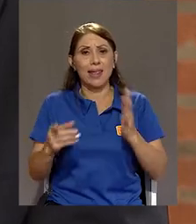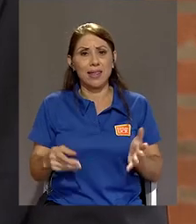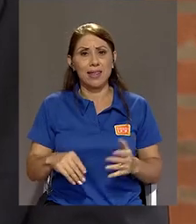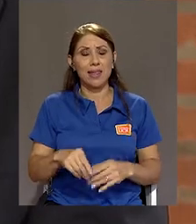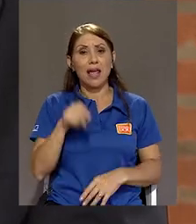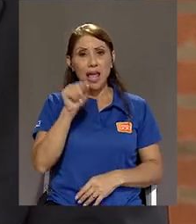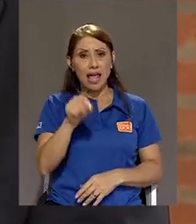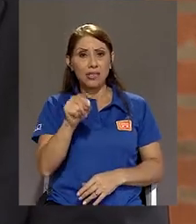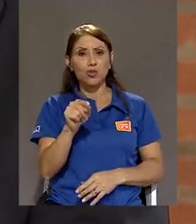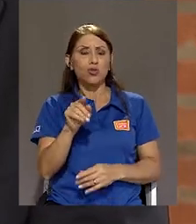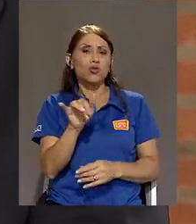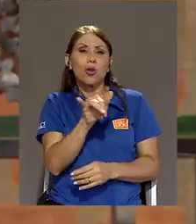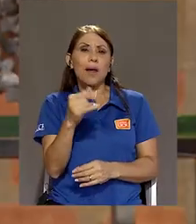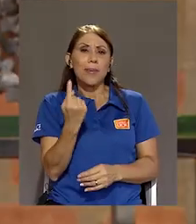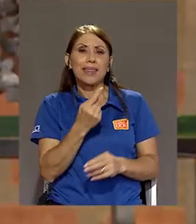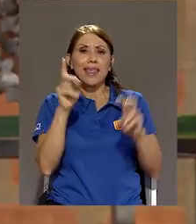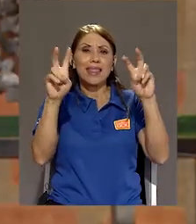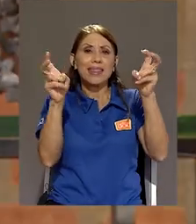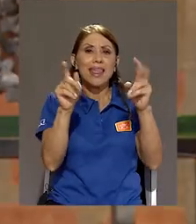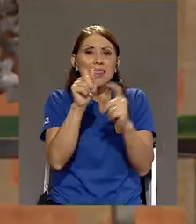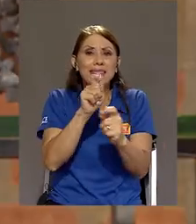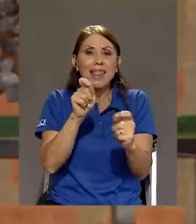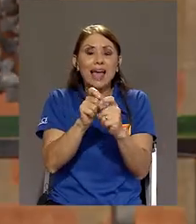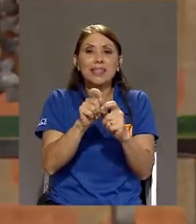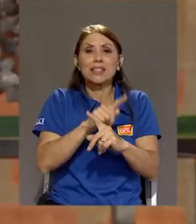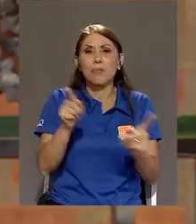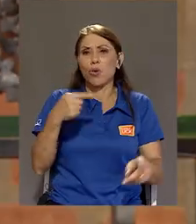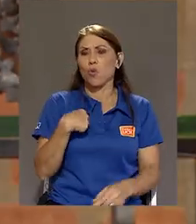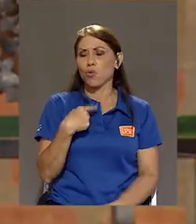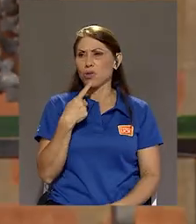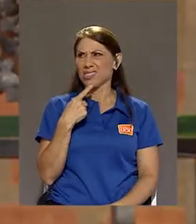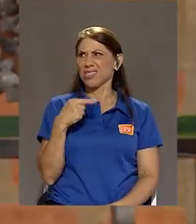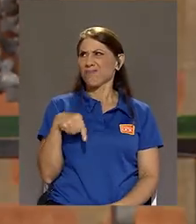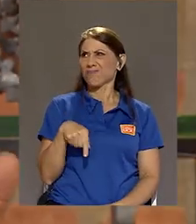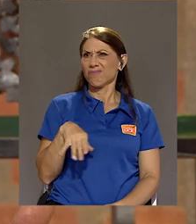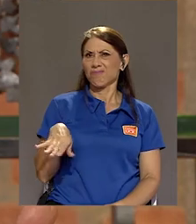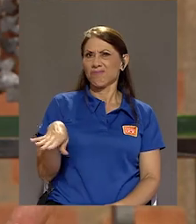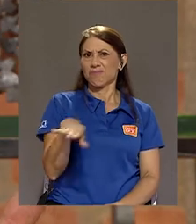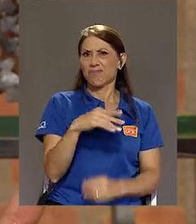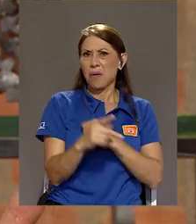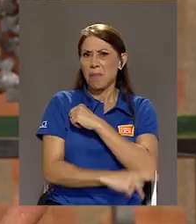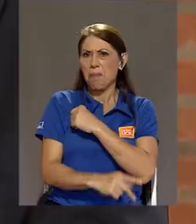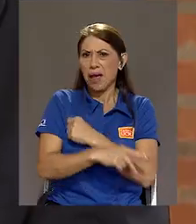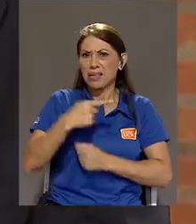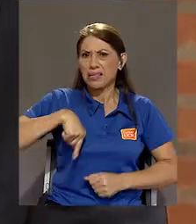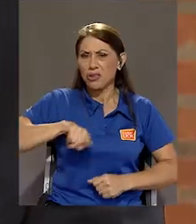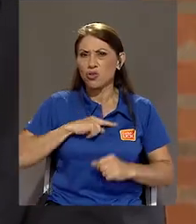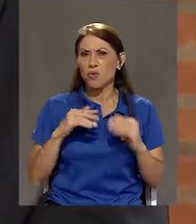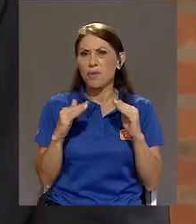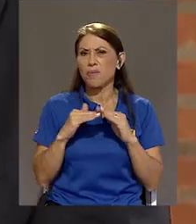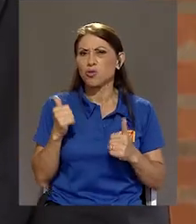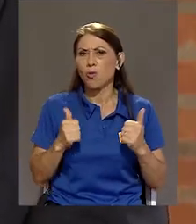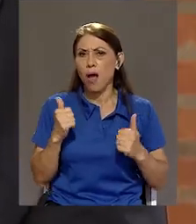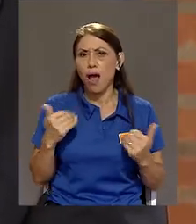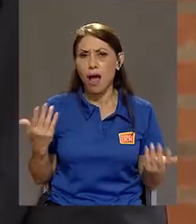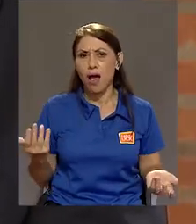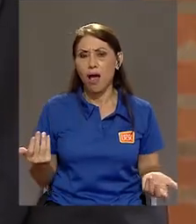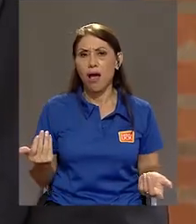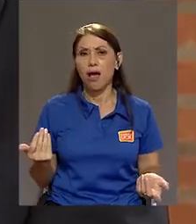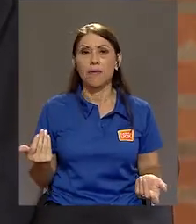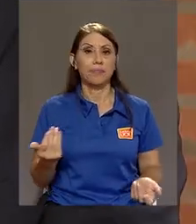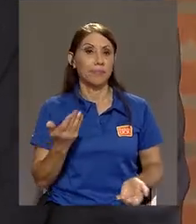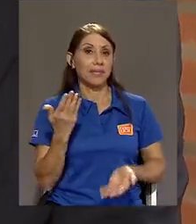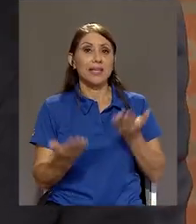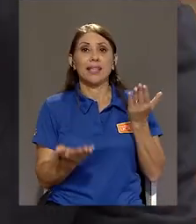Bueno, esos son detalles, pero cuando damos estos datos, uno dice, pero ¿en qué país vivimos? Sí, tal vez en